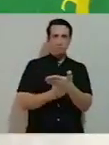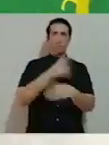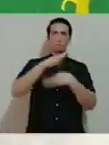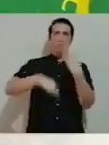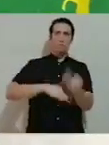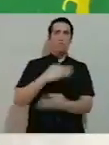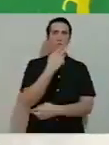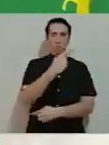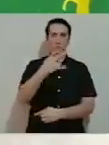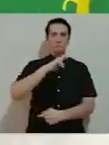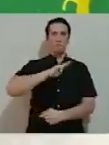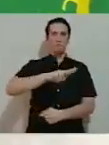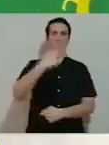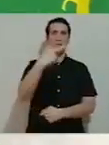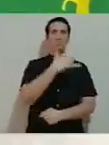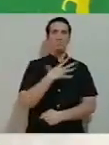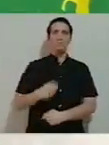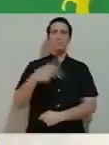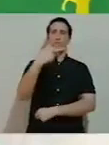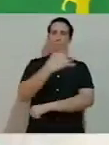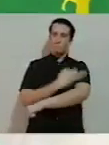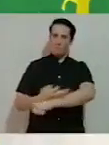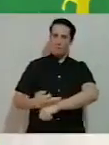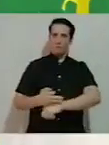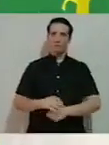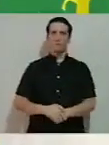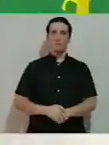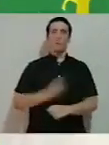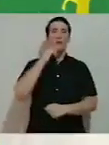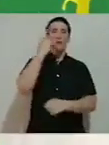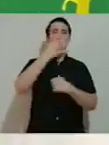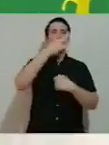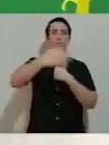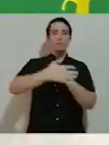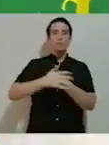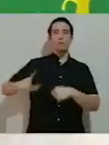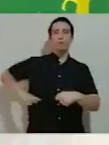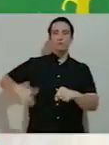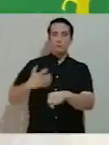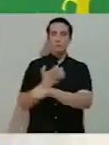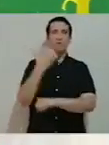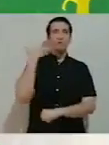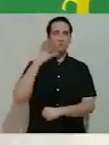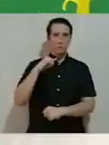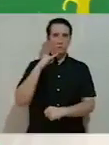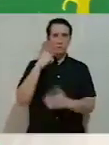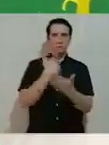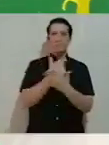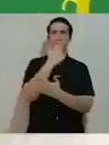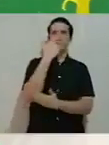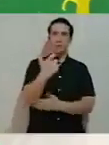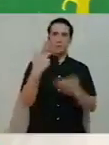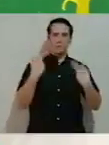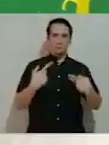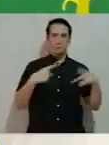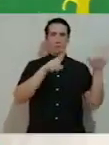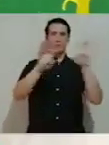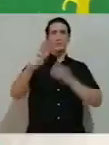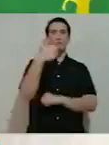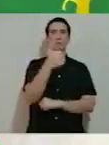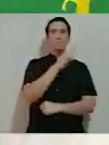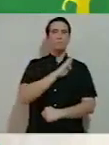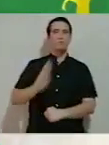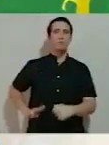cual todos ustedes sostienen a sus hijos y a sus familias. Quiero anunciarles que el gobierno del estado de Yucatán va a subsidiar a los ciudadanos de